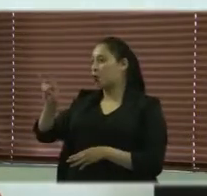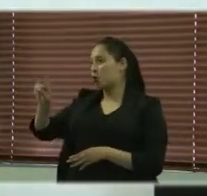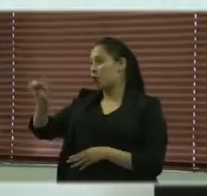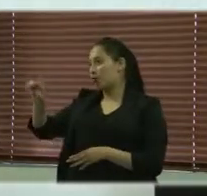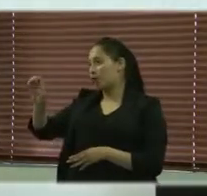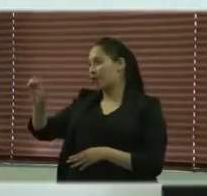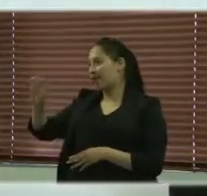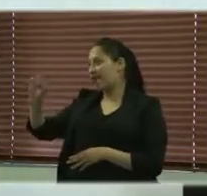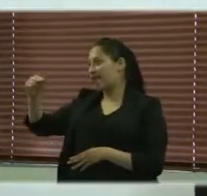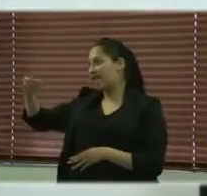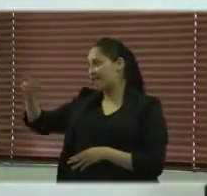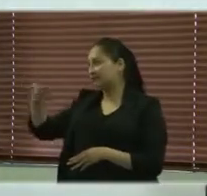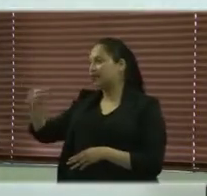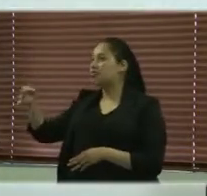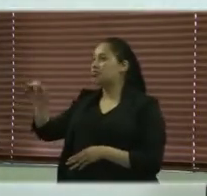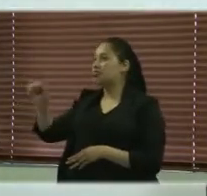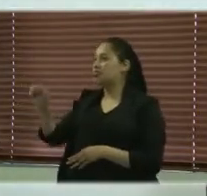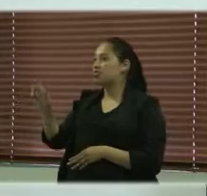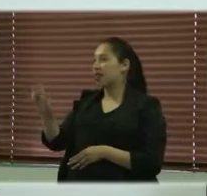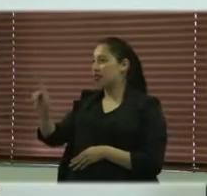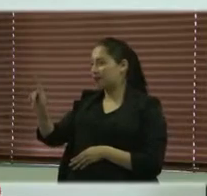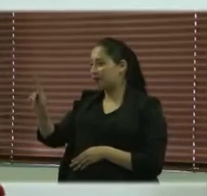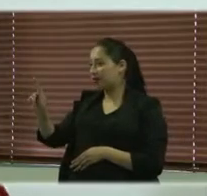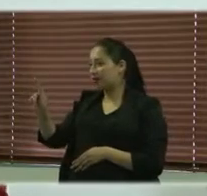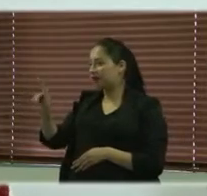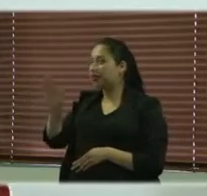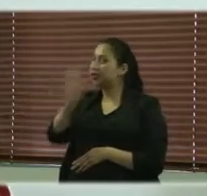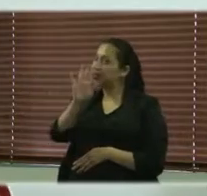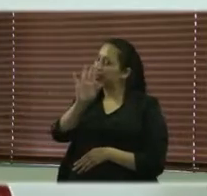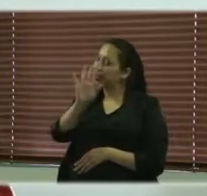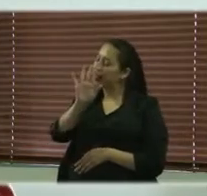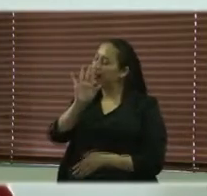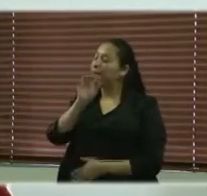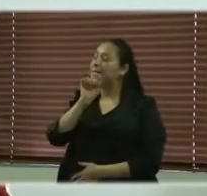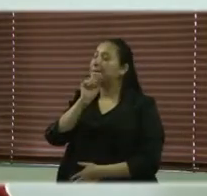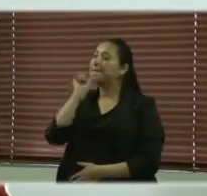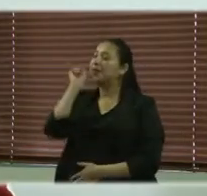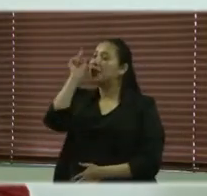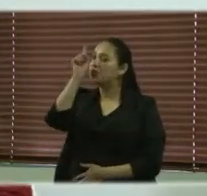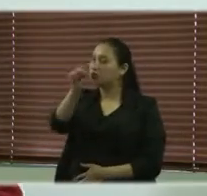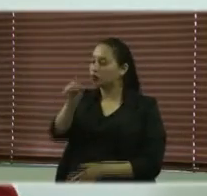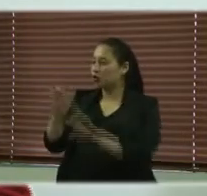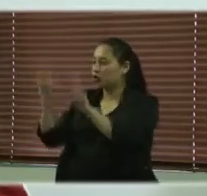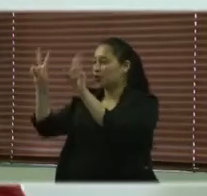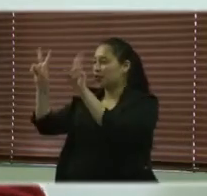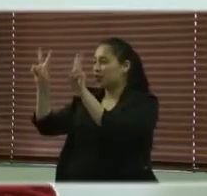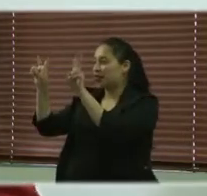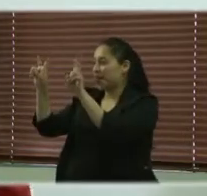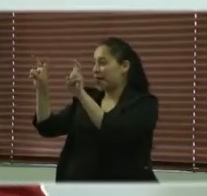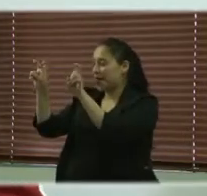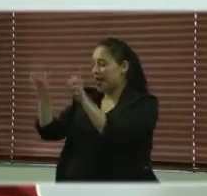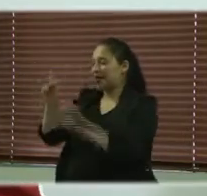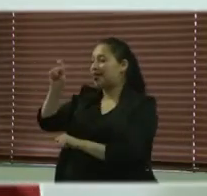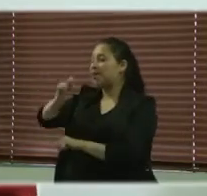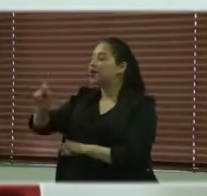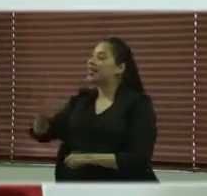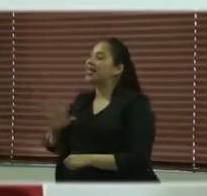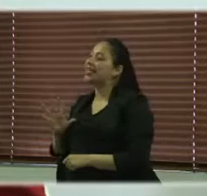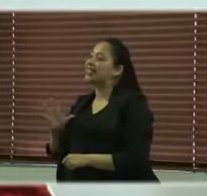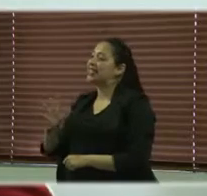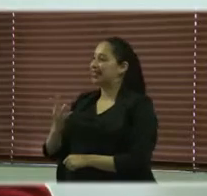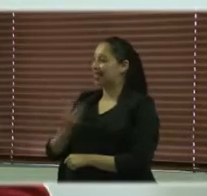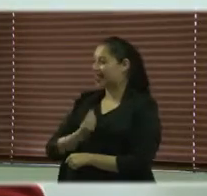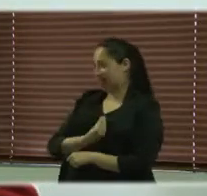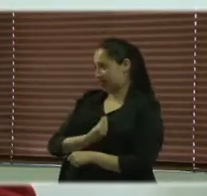qué opina de la estrategia de poner el tema trans en asuntos de discapacidad el tema de personas transgénero